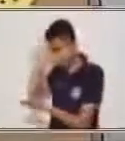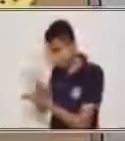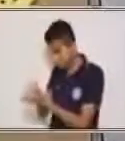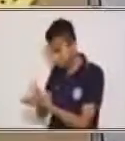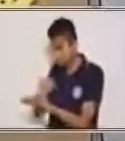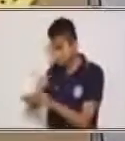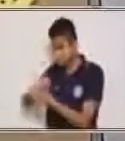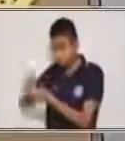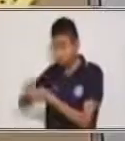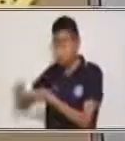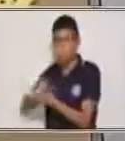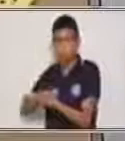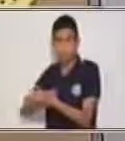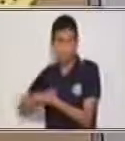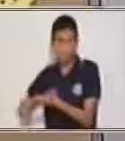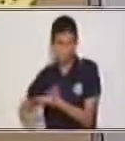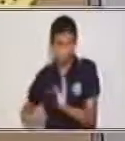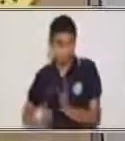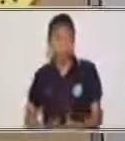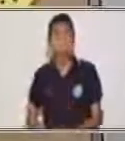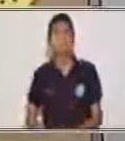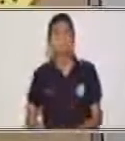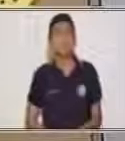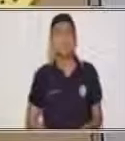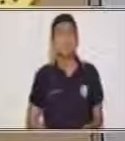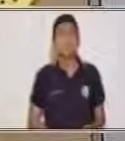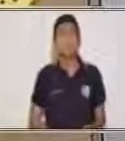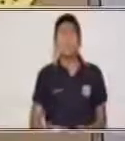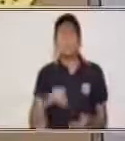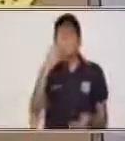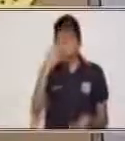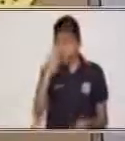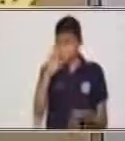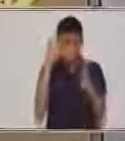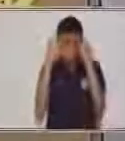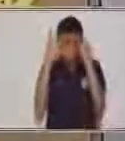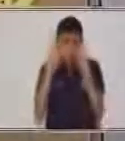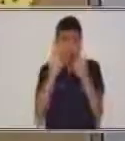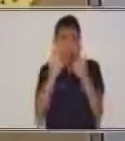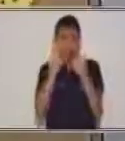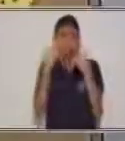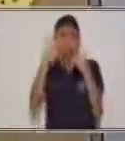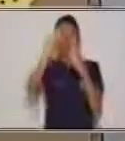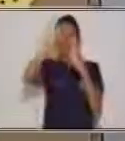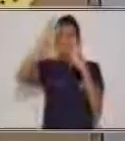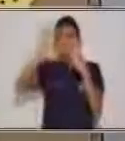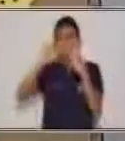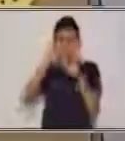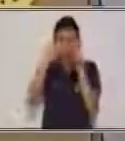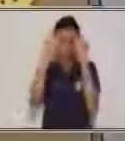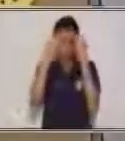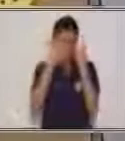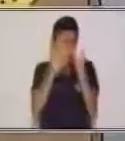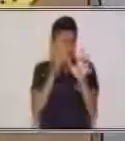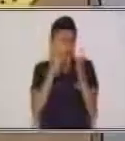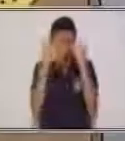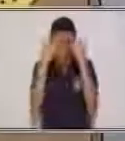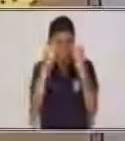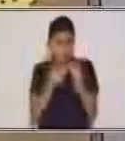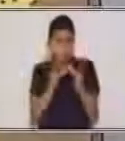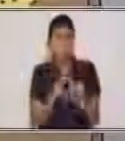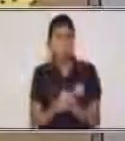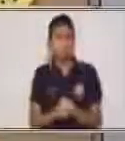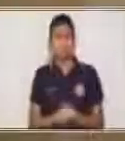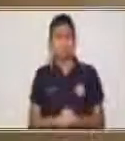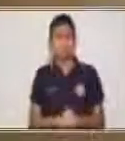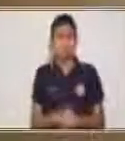Seleccionas un texto y eliges hasta la mitad. Y vuelves a escribir otra hipótesis, de qué creo que se trata el texto. Puede ser que ya